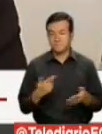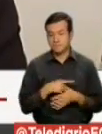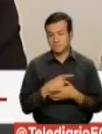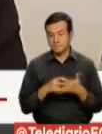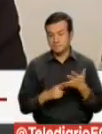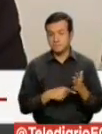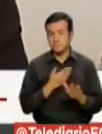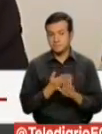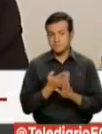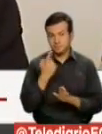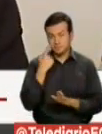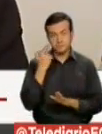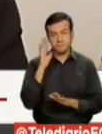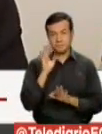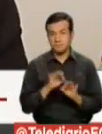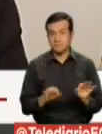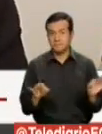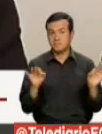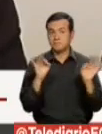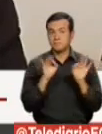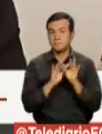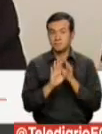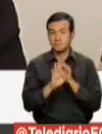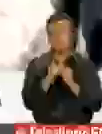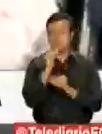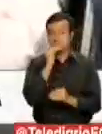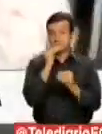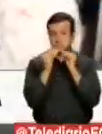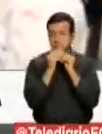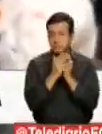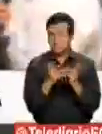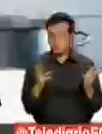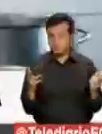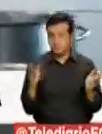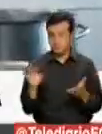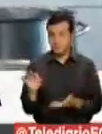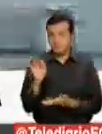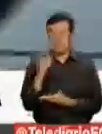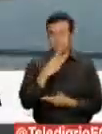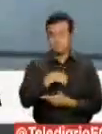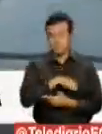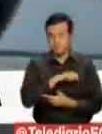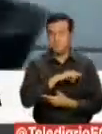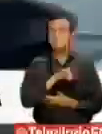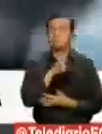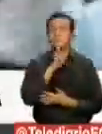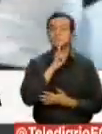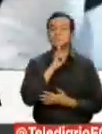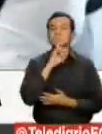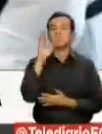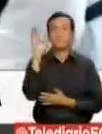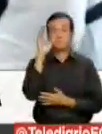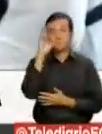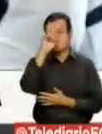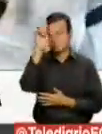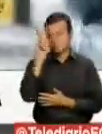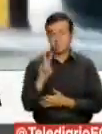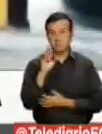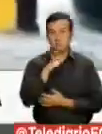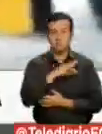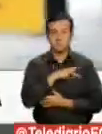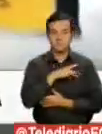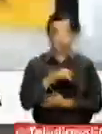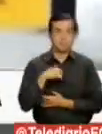productos. Uno de los productos más importantes es la gastronomía. Delegaciones como España, Estados Unidos, Colombia, Venezuela,